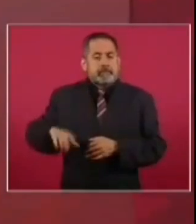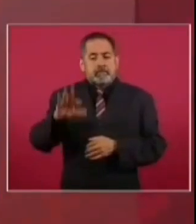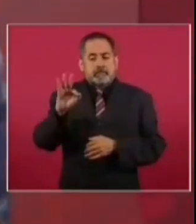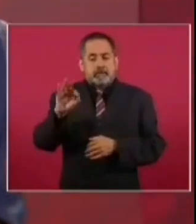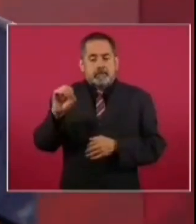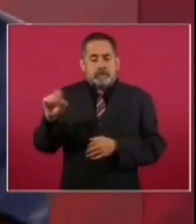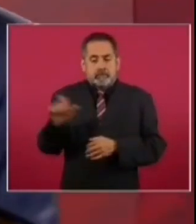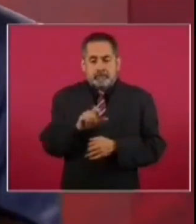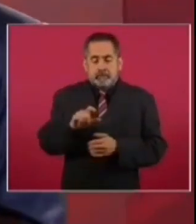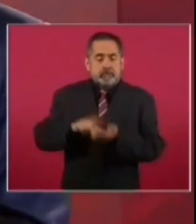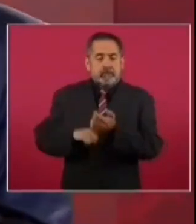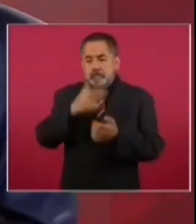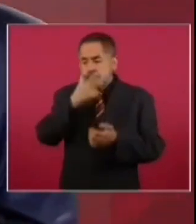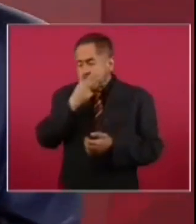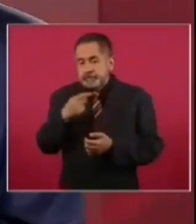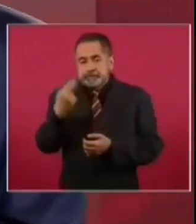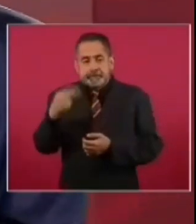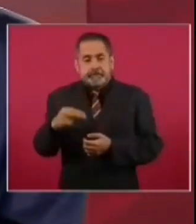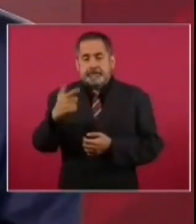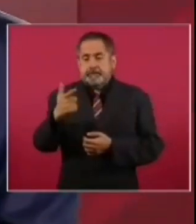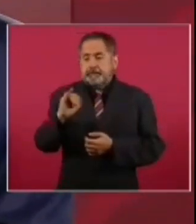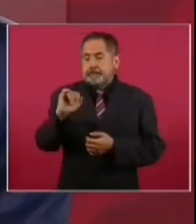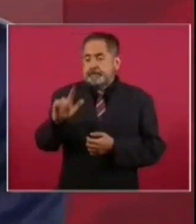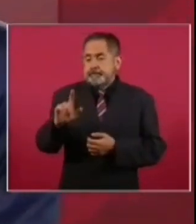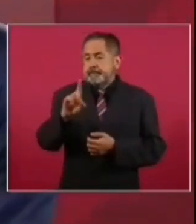Gil Díaz